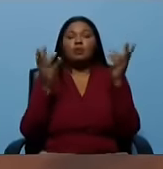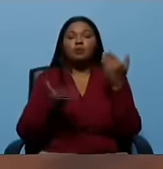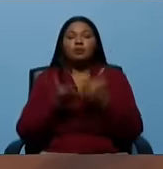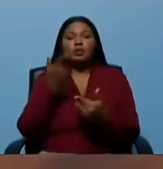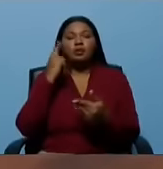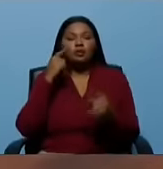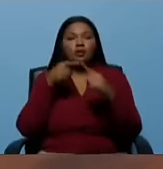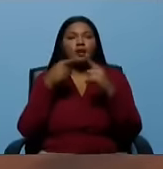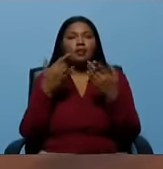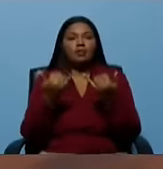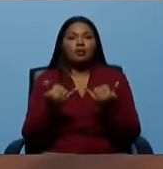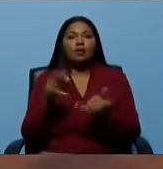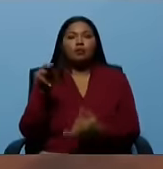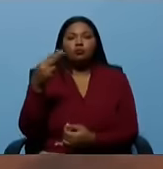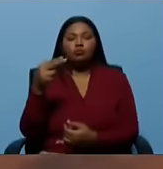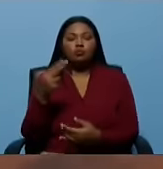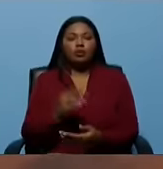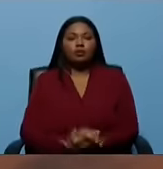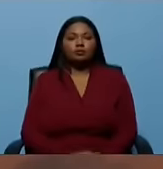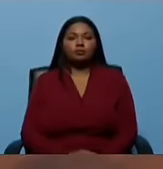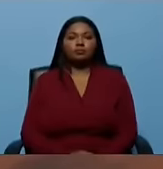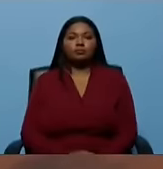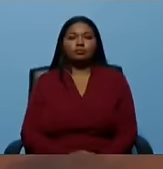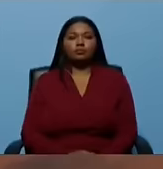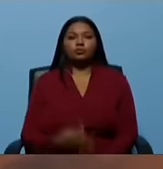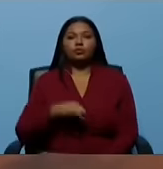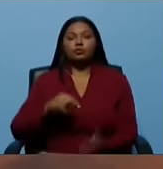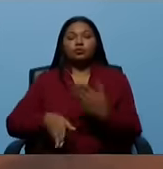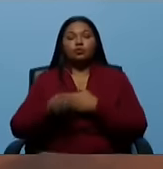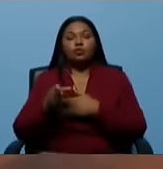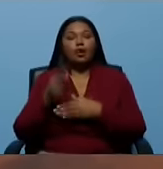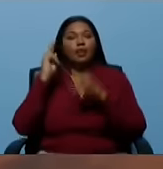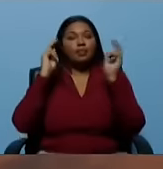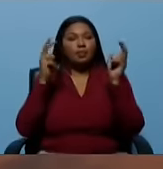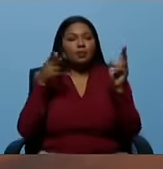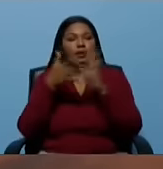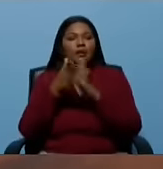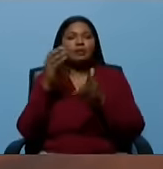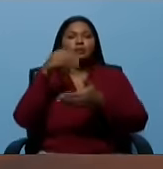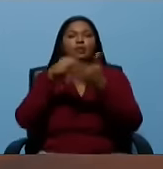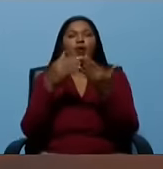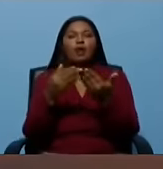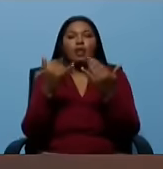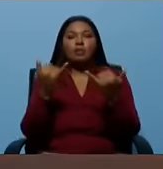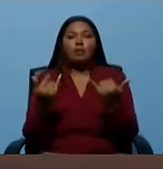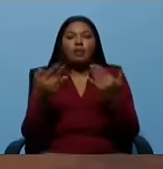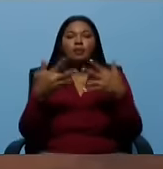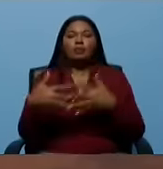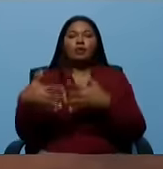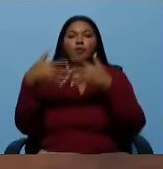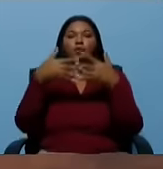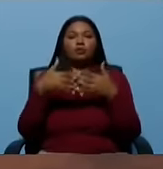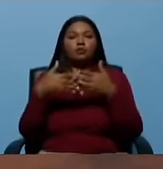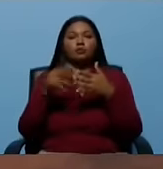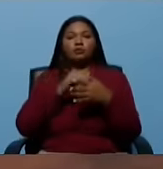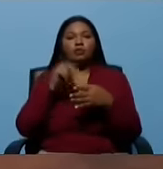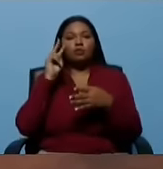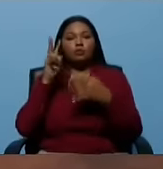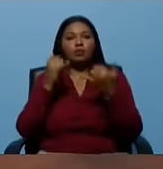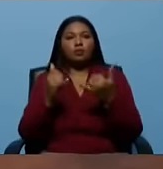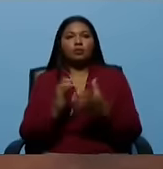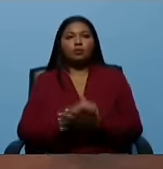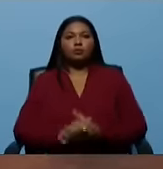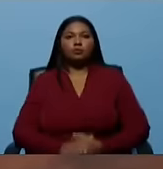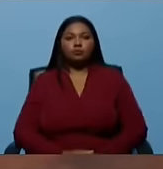Honduras eh Se sigue el tema y la pretensión de intervención por parte de Estados Unidos este golpe de estado